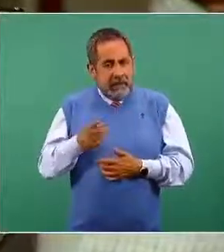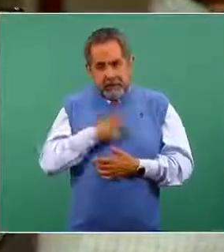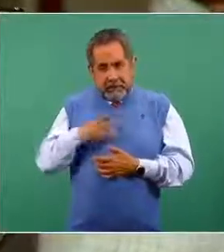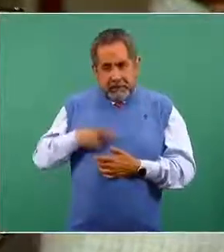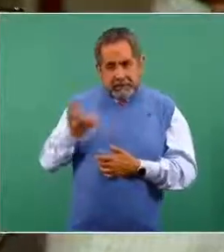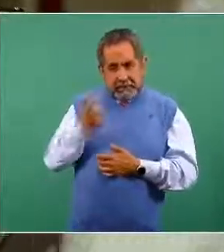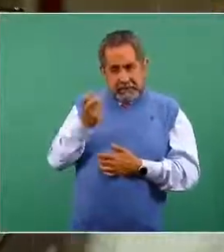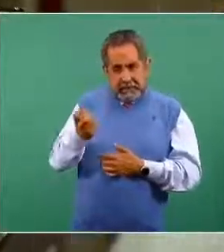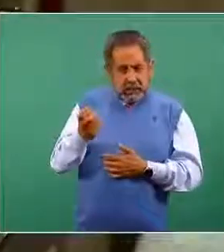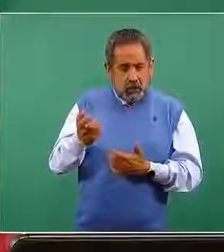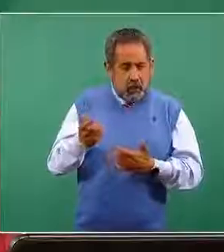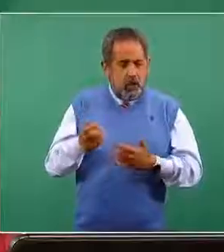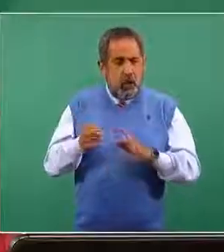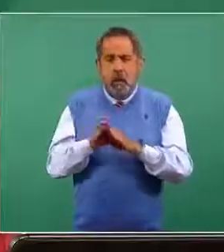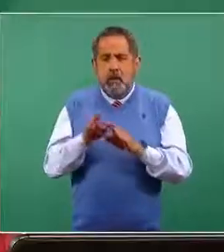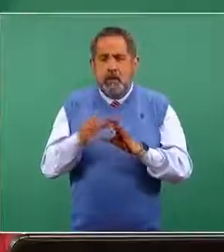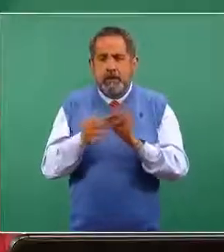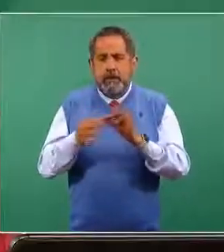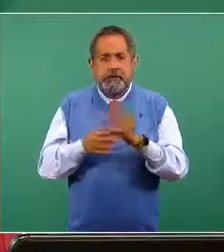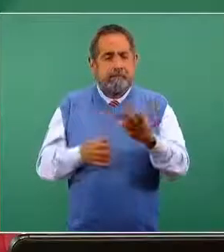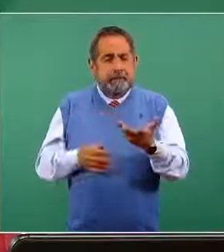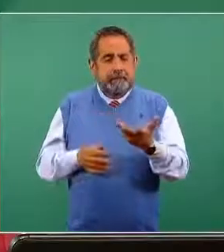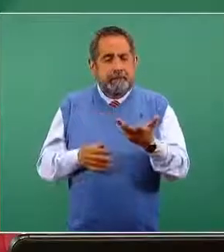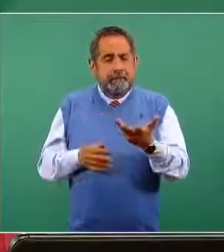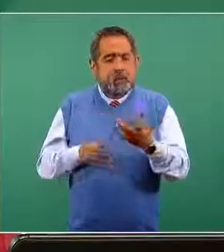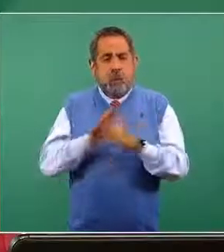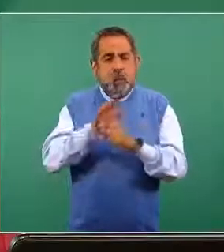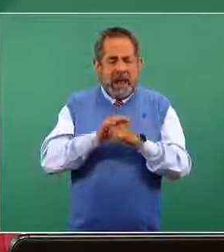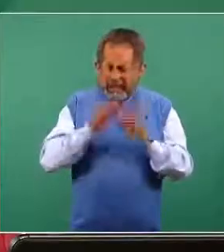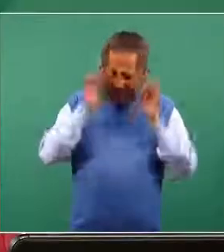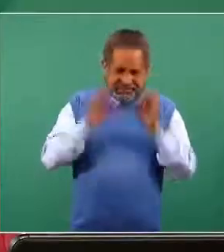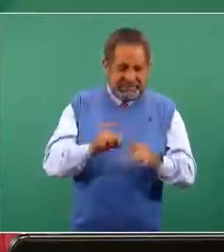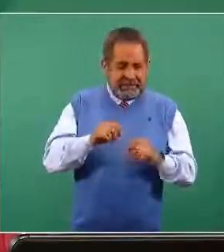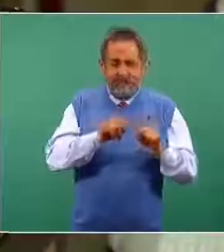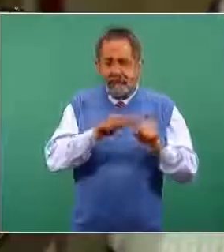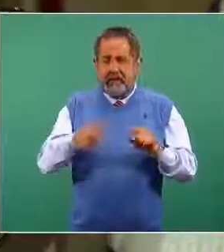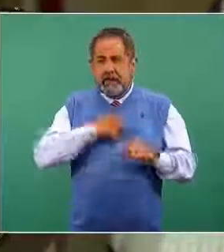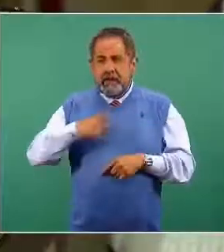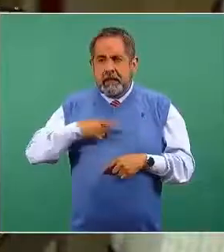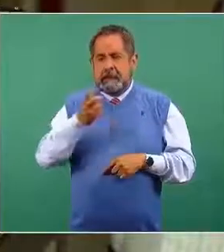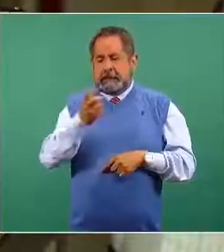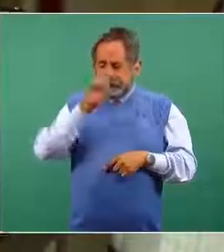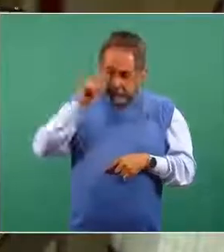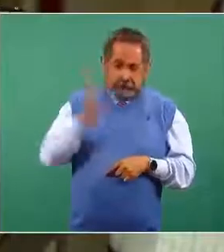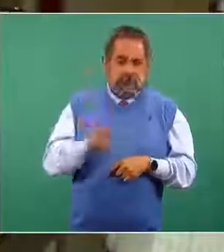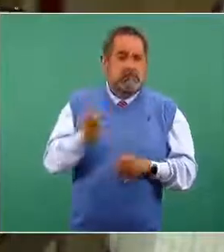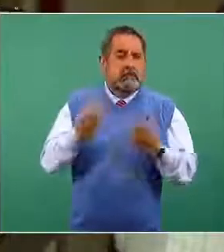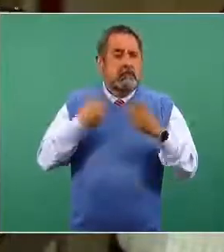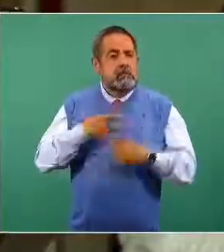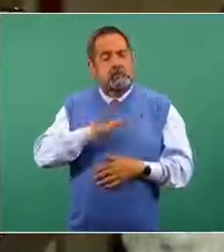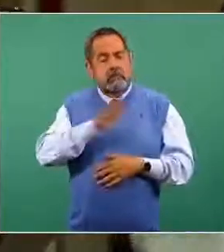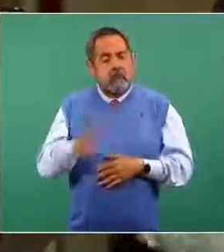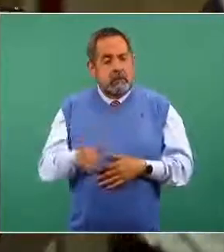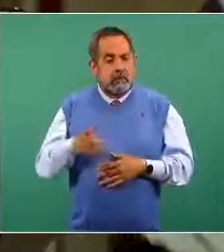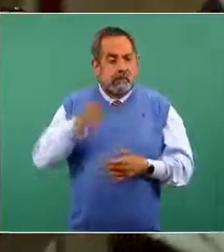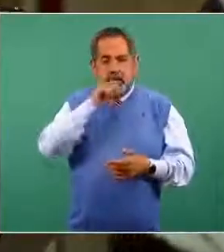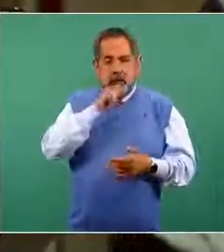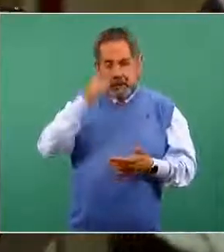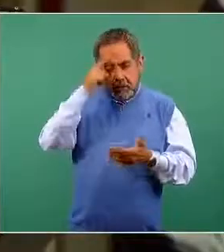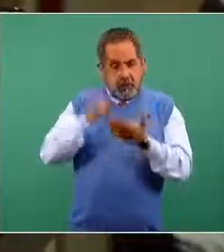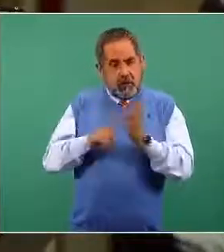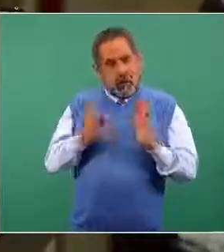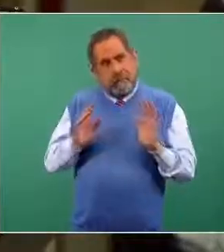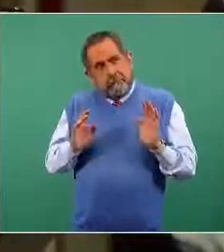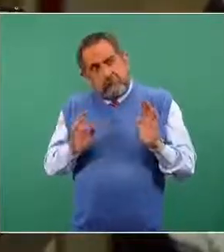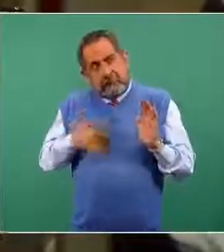de hacer y si es la cifra, o sea, cuál de todas las cifras es con la que nos debemos de quedar, porque también creo que eso abona